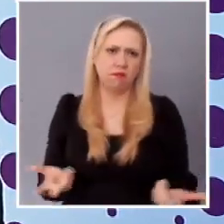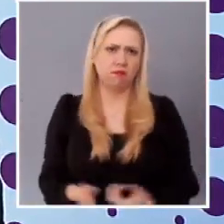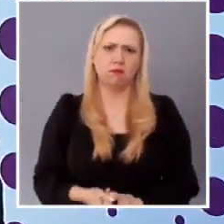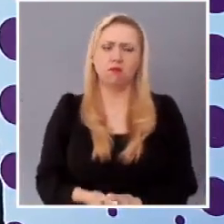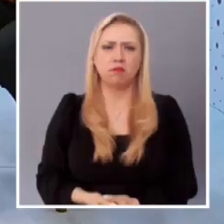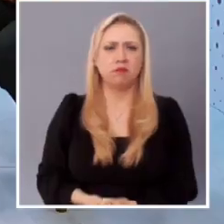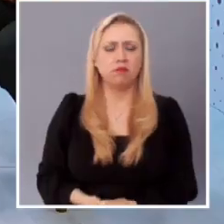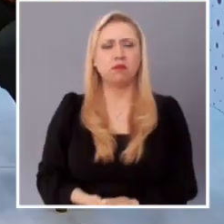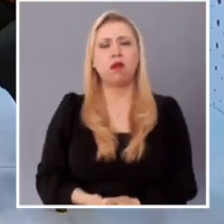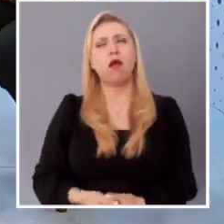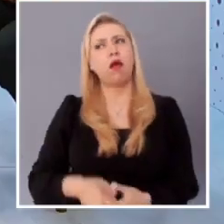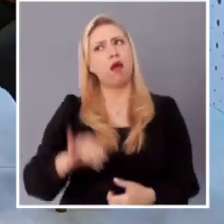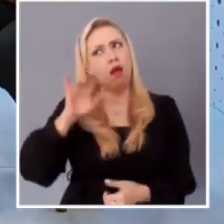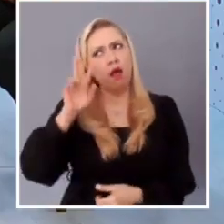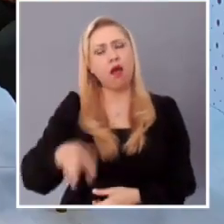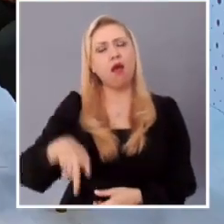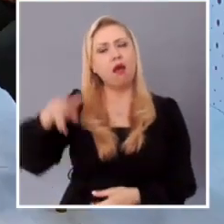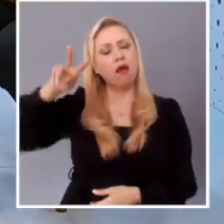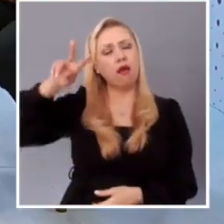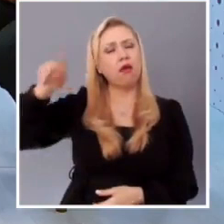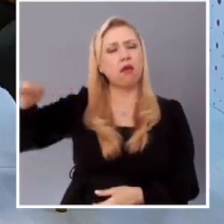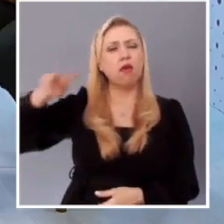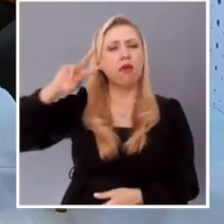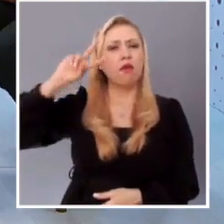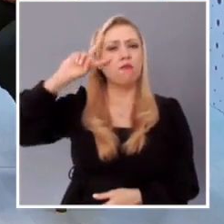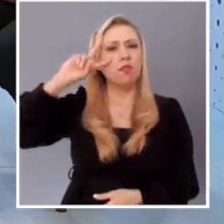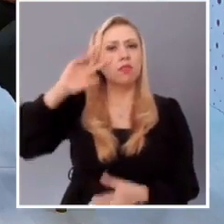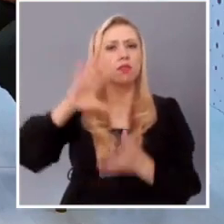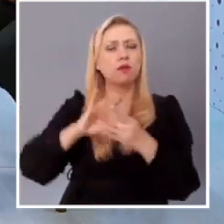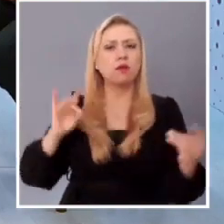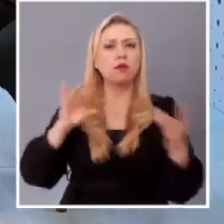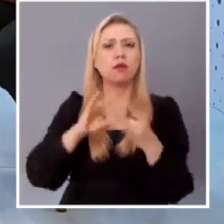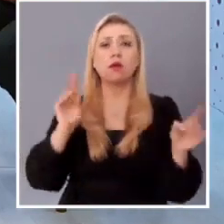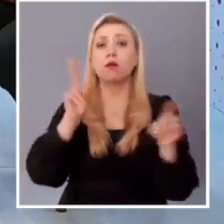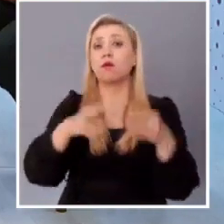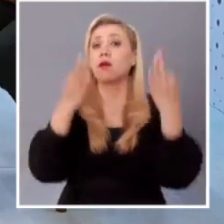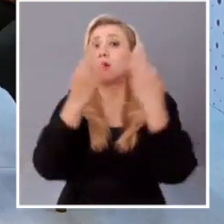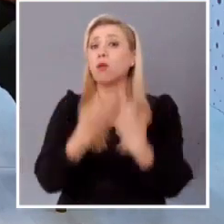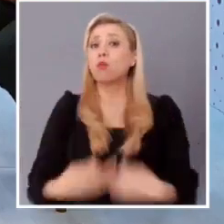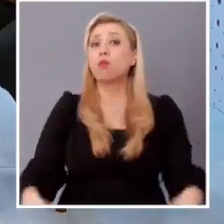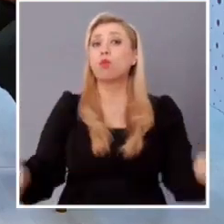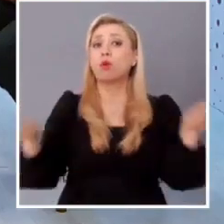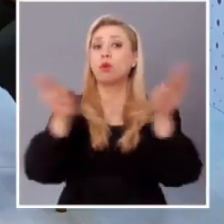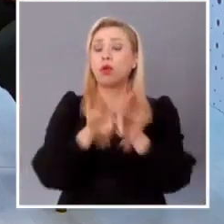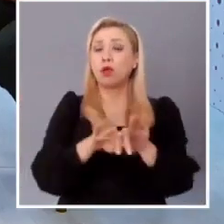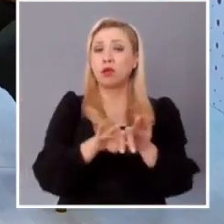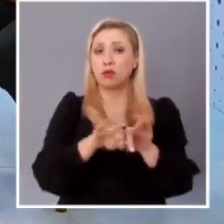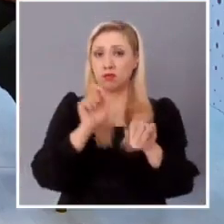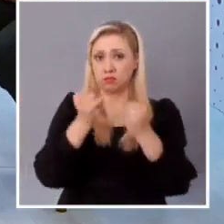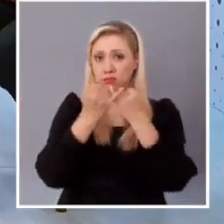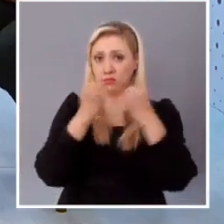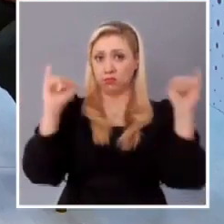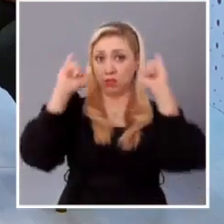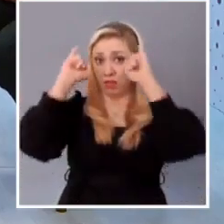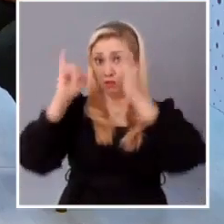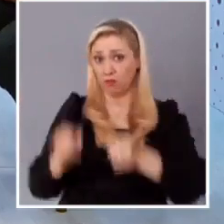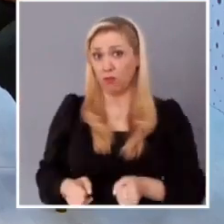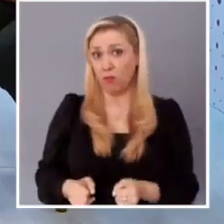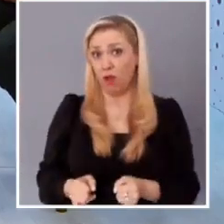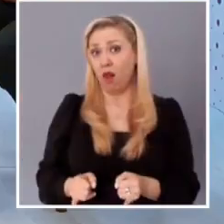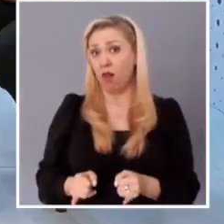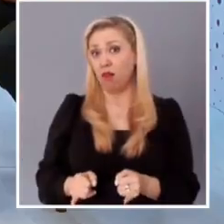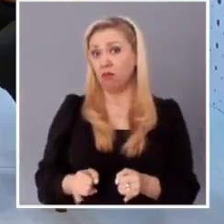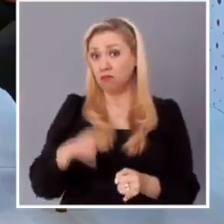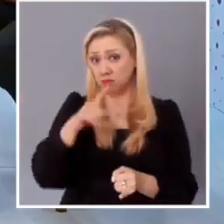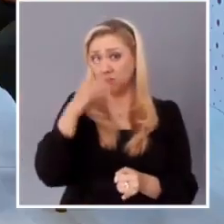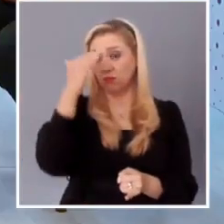Yasmin, decía la relevancia de reconocer la autonomía individual de estas personas, digamos, algo que nos define como seres